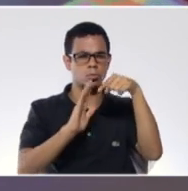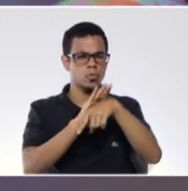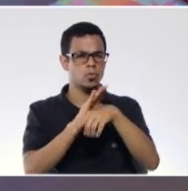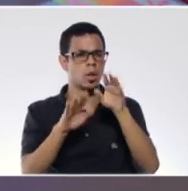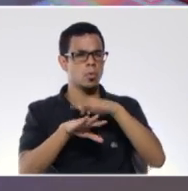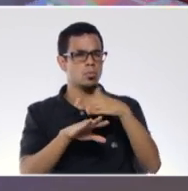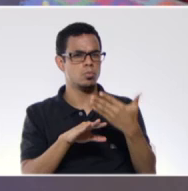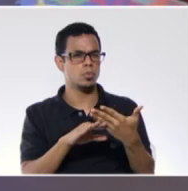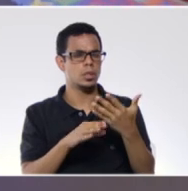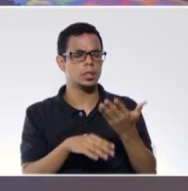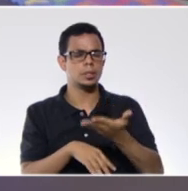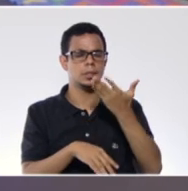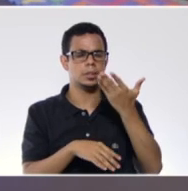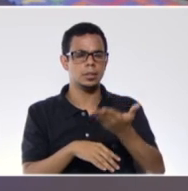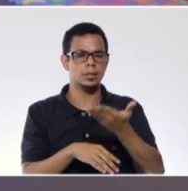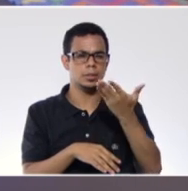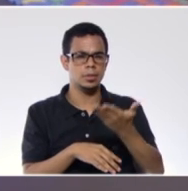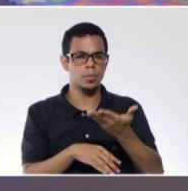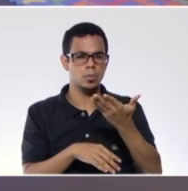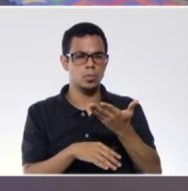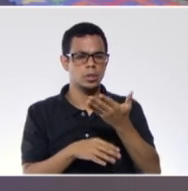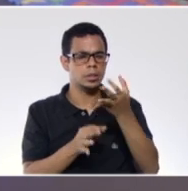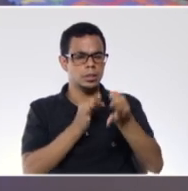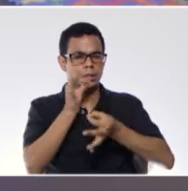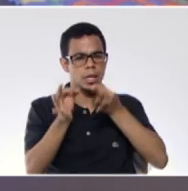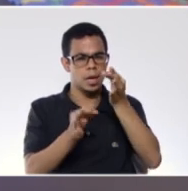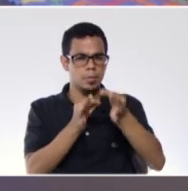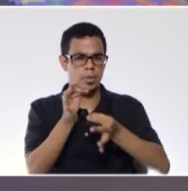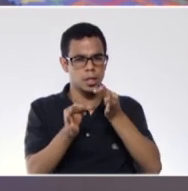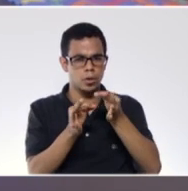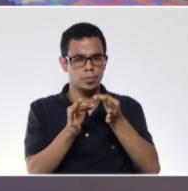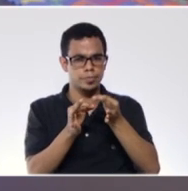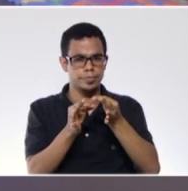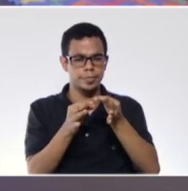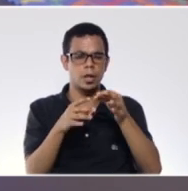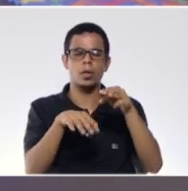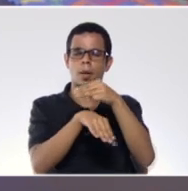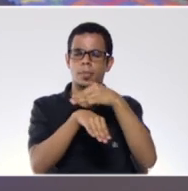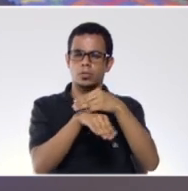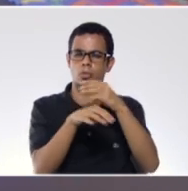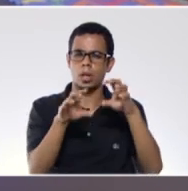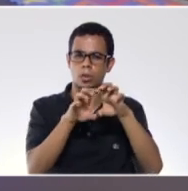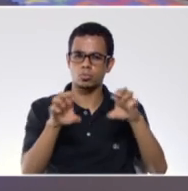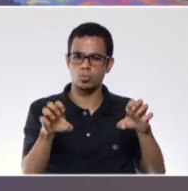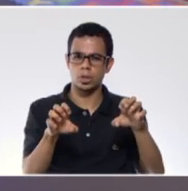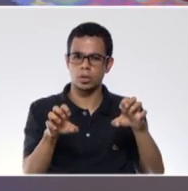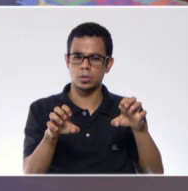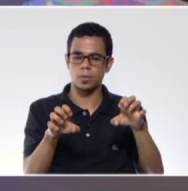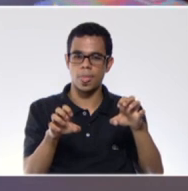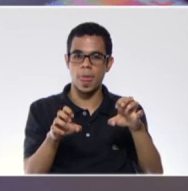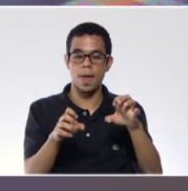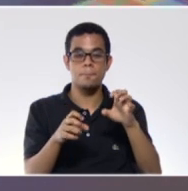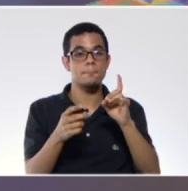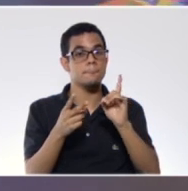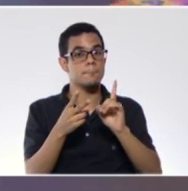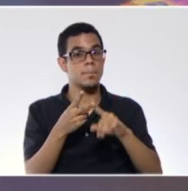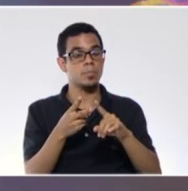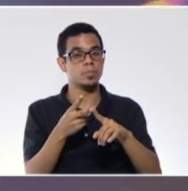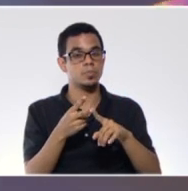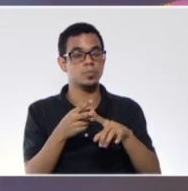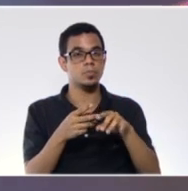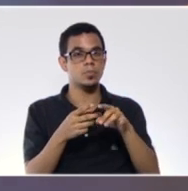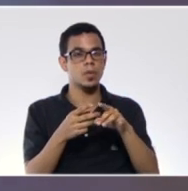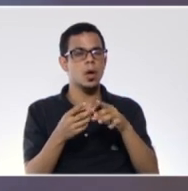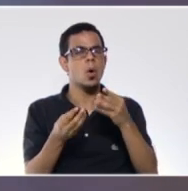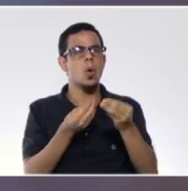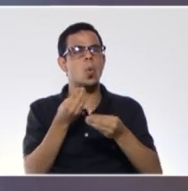porque siempre es una herramienta cotidiana. Entre ellas está la página web oficial del Ministerio del Poder Popular para la Educación, pero a mí me gustaría destacar,